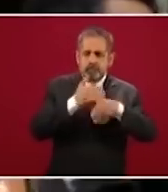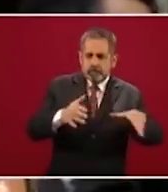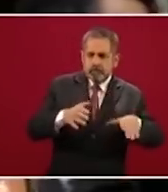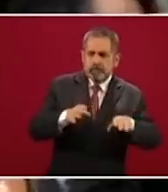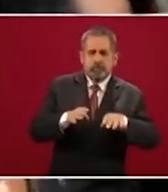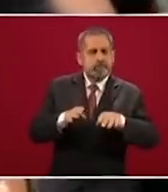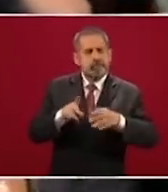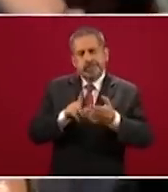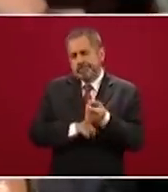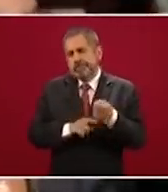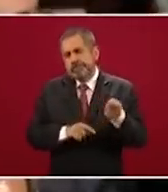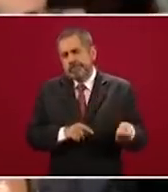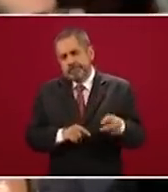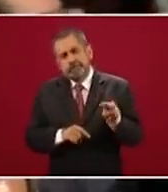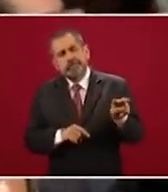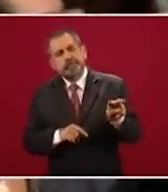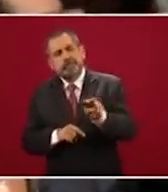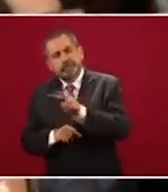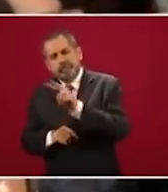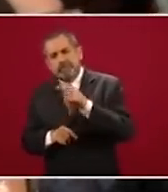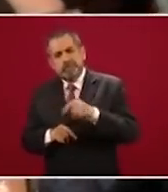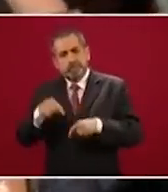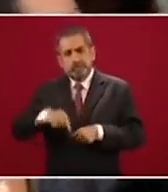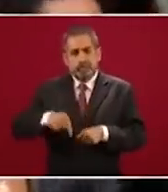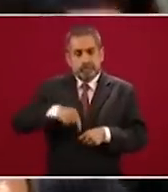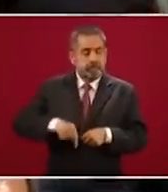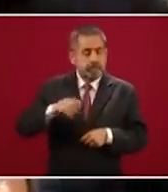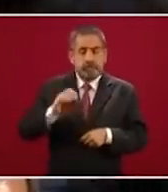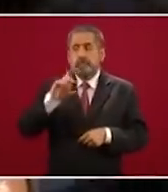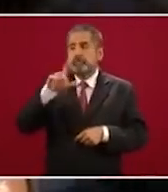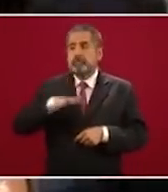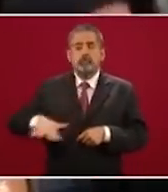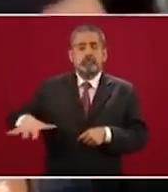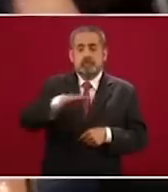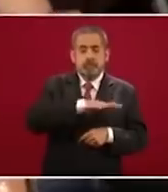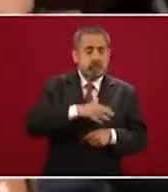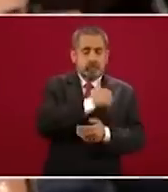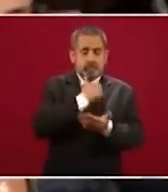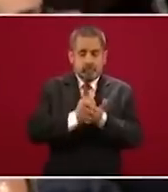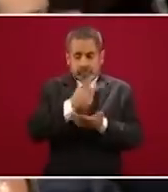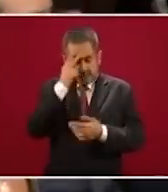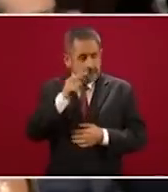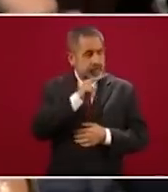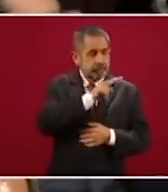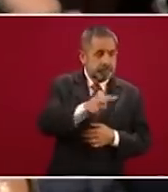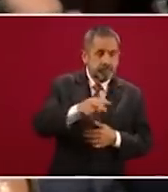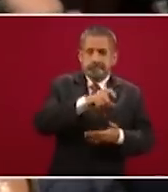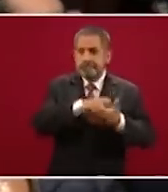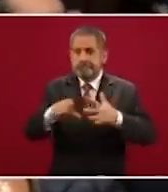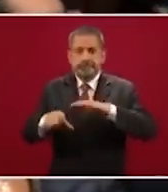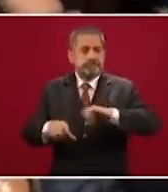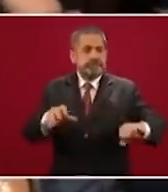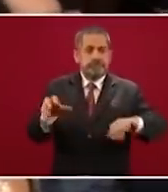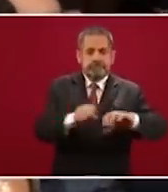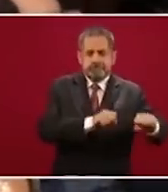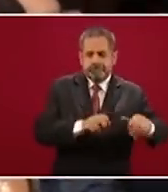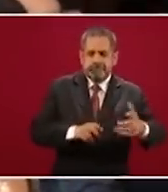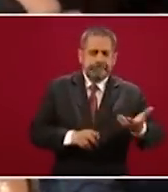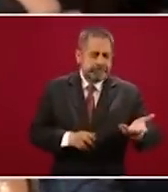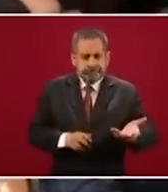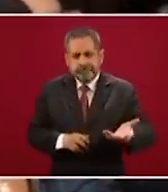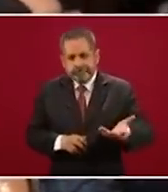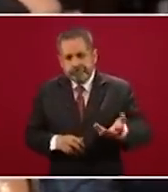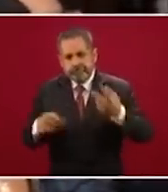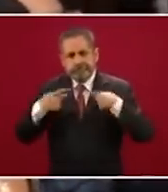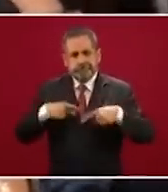se percibe, yo lo veo en las colonias aquí populares, en los expendios de comida donde va la